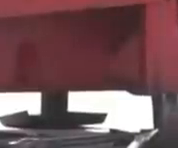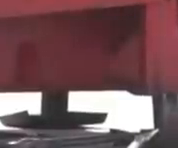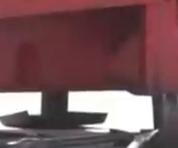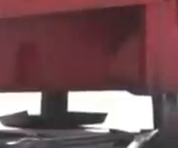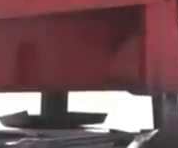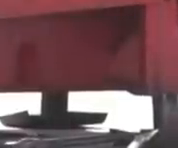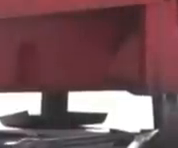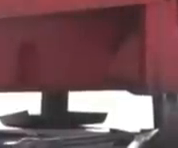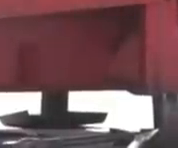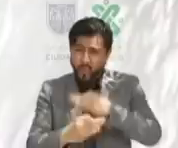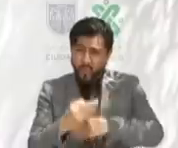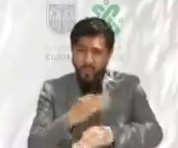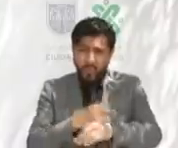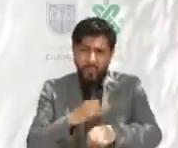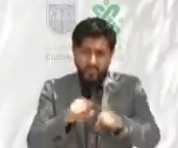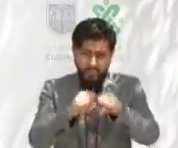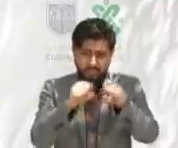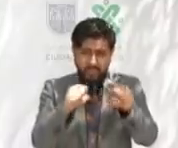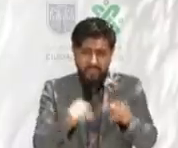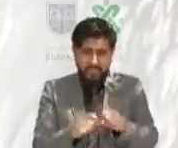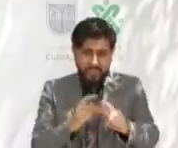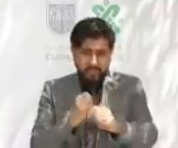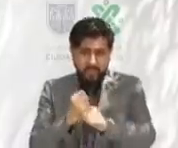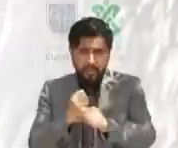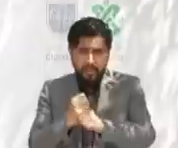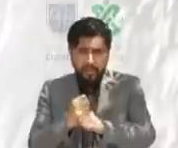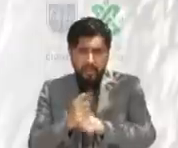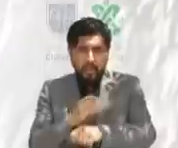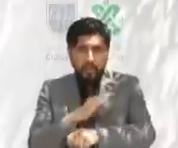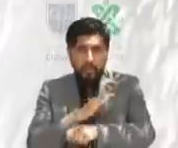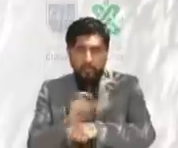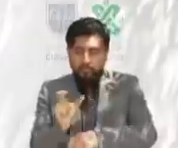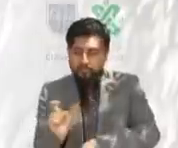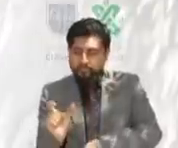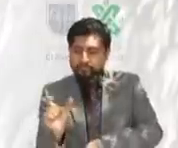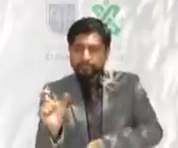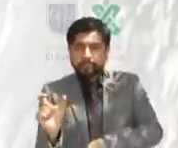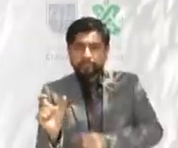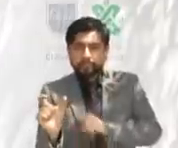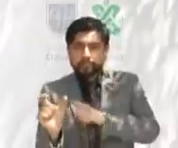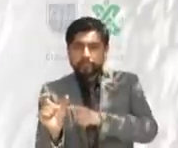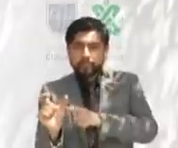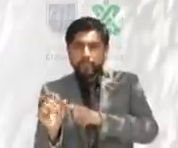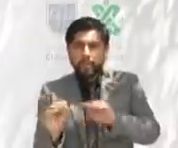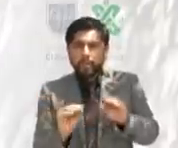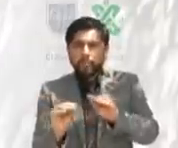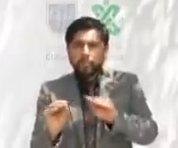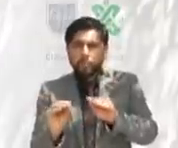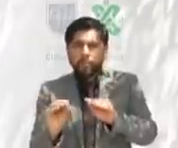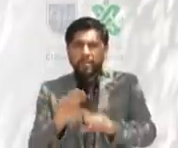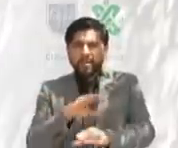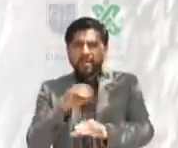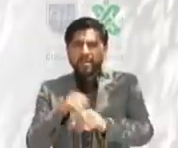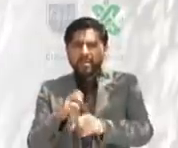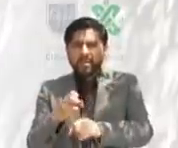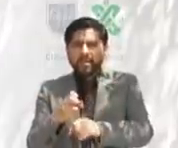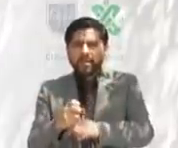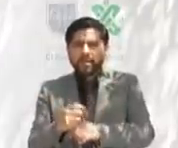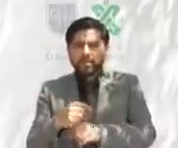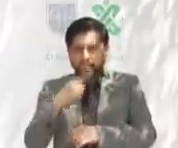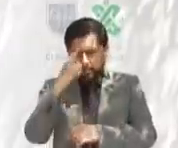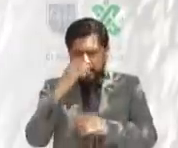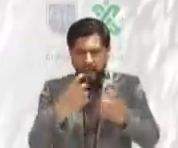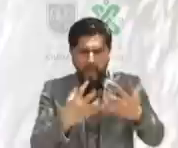sistema de transporte de la Ciudad de México utilice la tarjeta de movilidad integrada. No solamente el transporte de las empresas